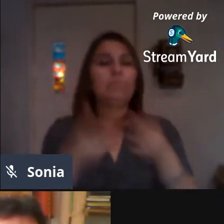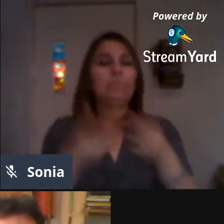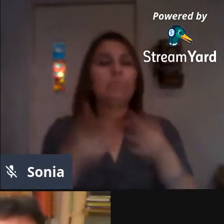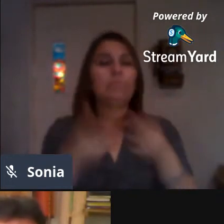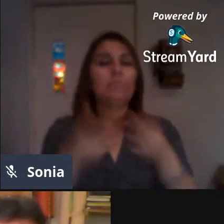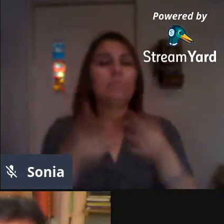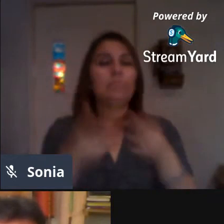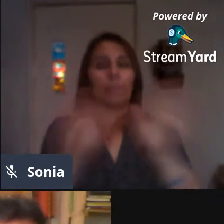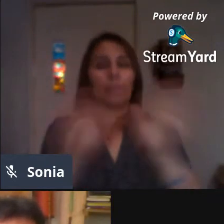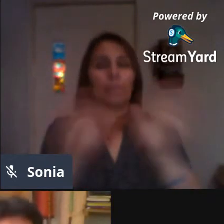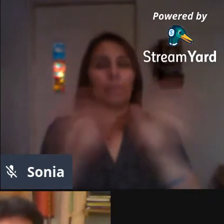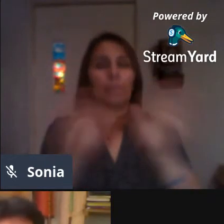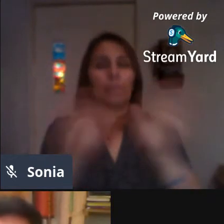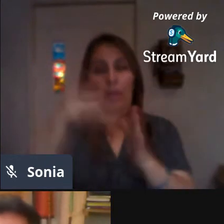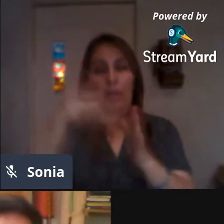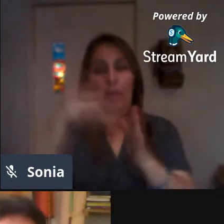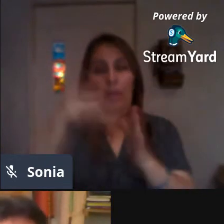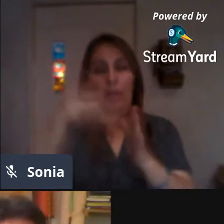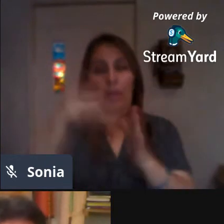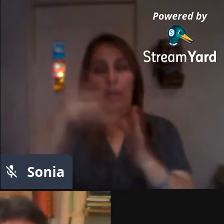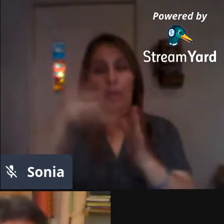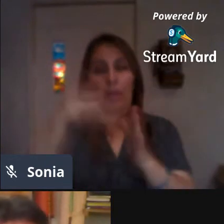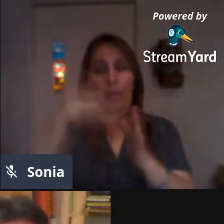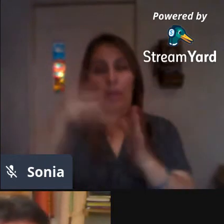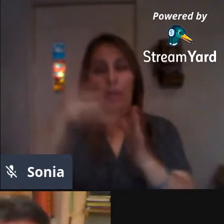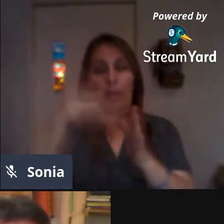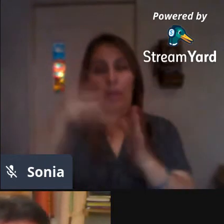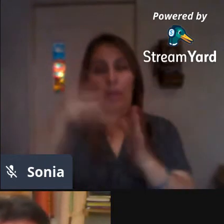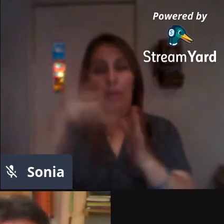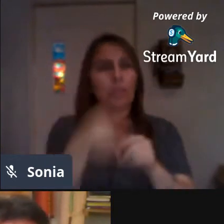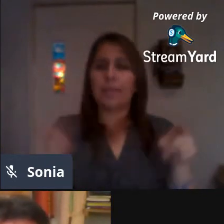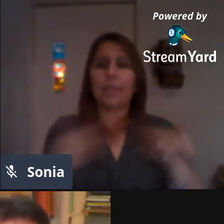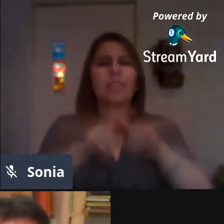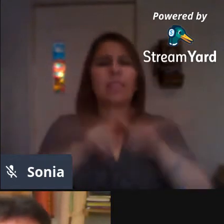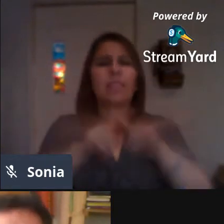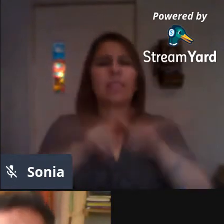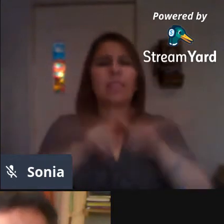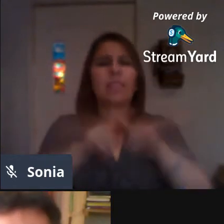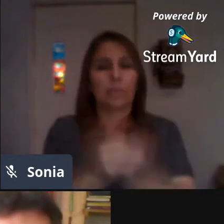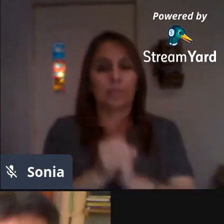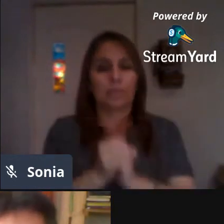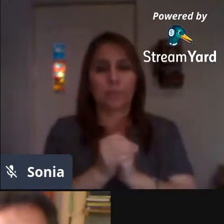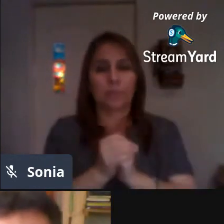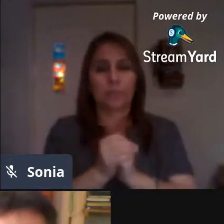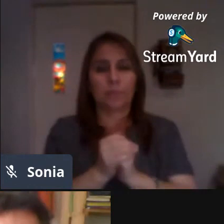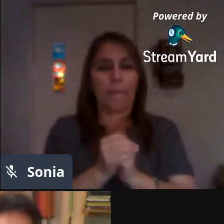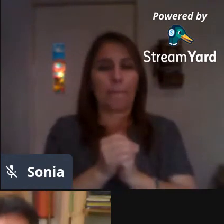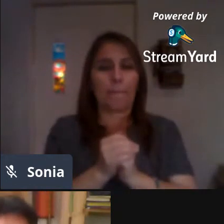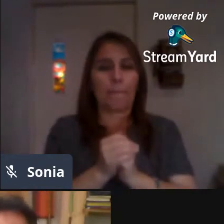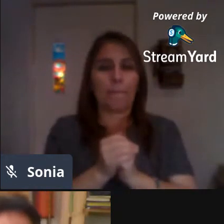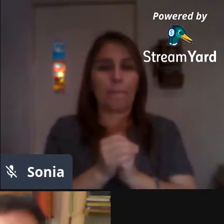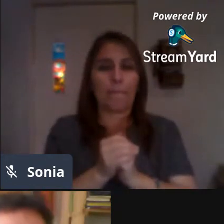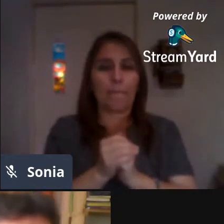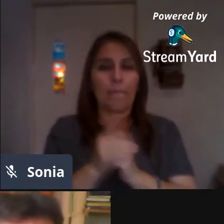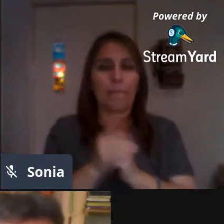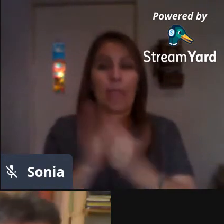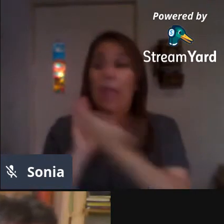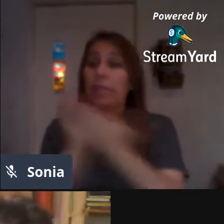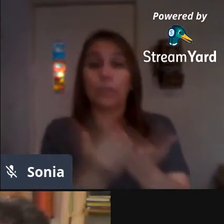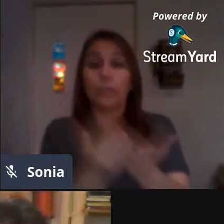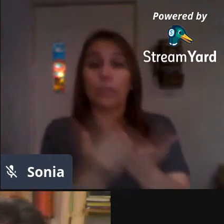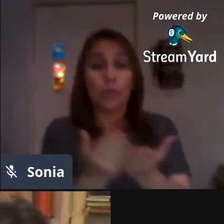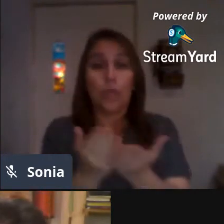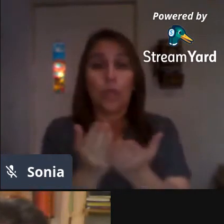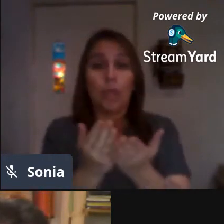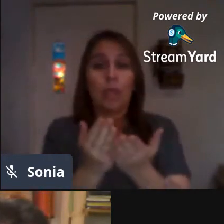este texto y este y los estudiantes desean en el literatura las dos son contrarias a las dos donde integra